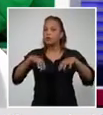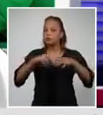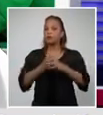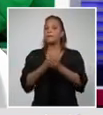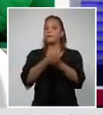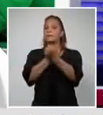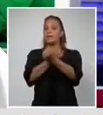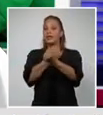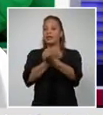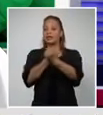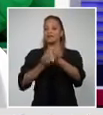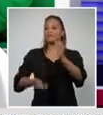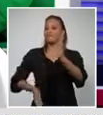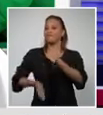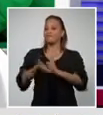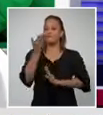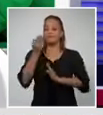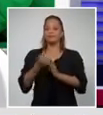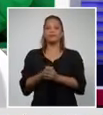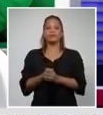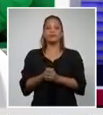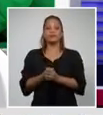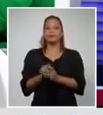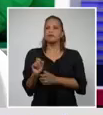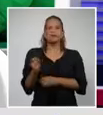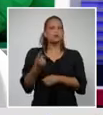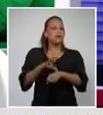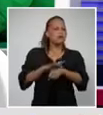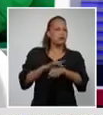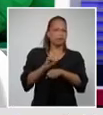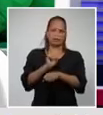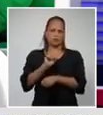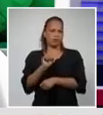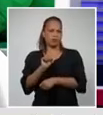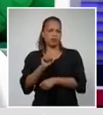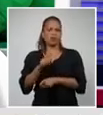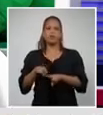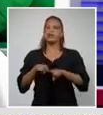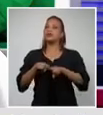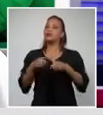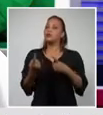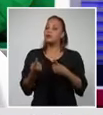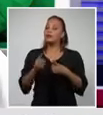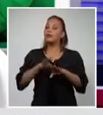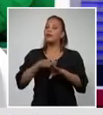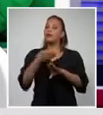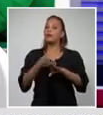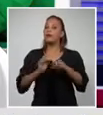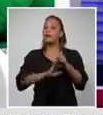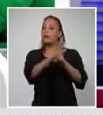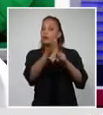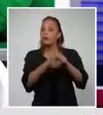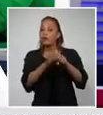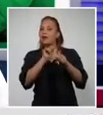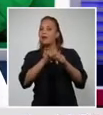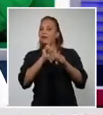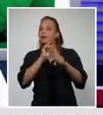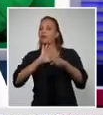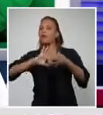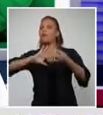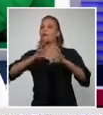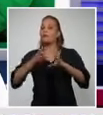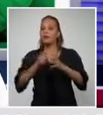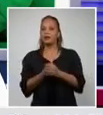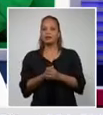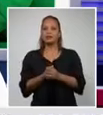tan elevado, no solo de enfermarse, sino de complicarse, de tener secuelas y de,